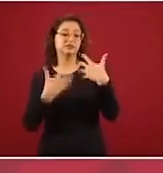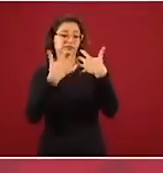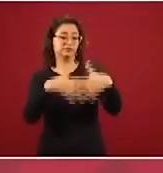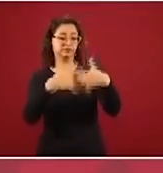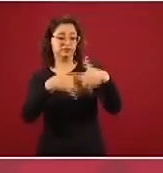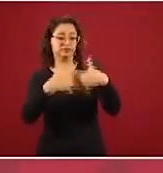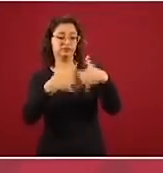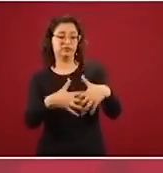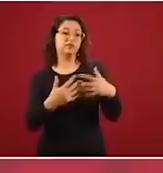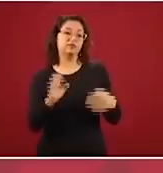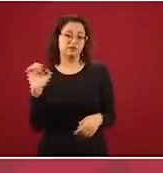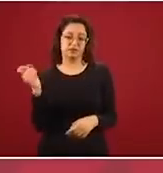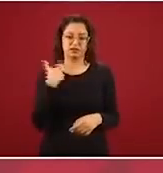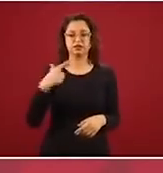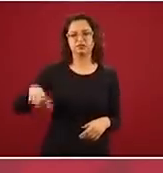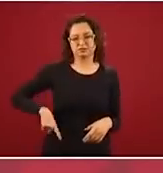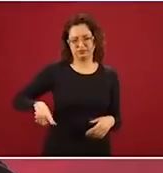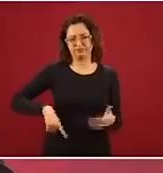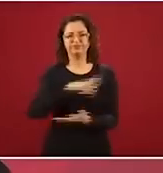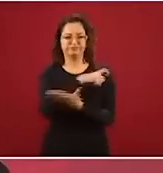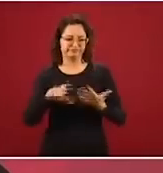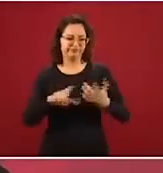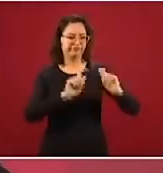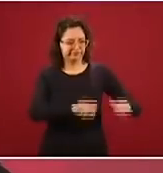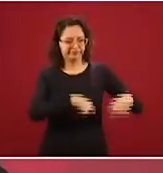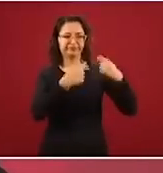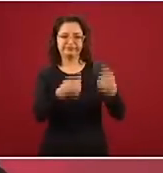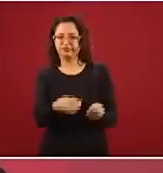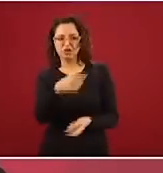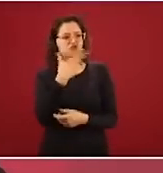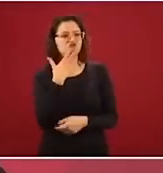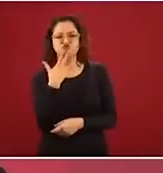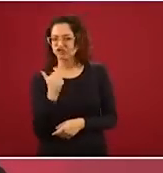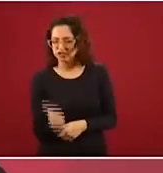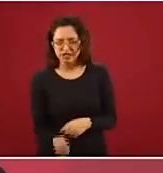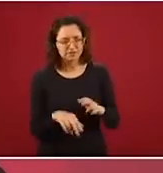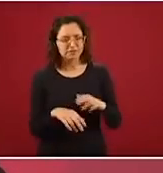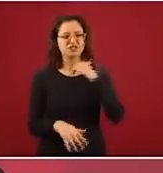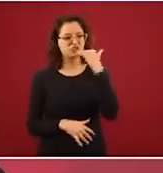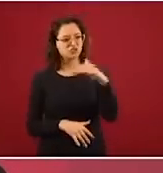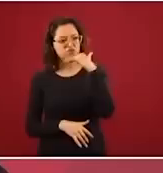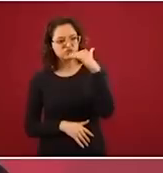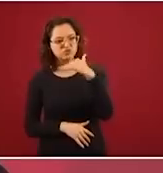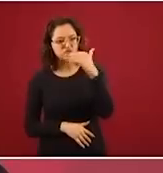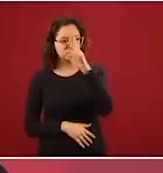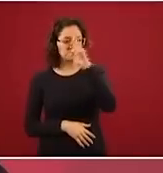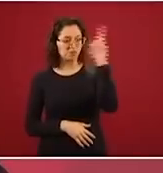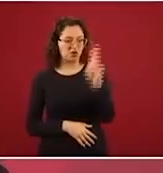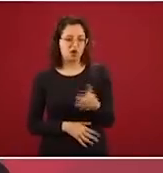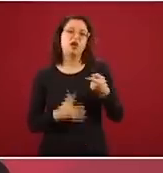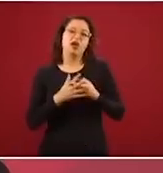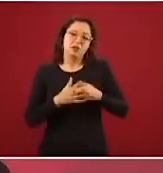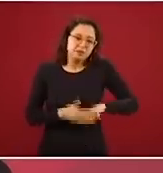heredaron, también fruto podrido de la corrupción, que las estamos echando a